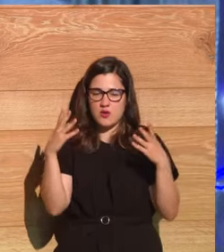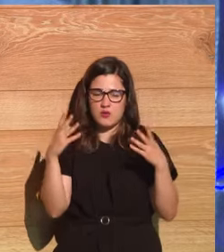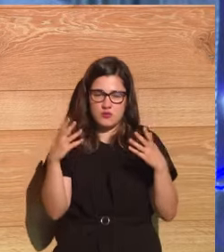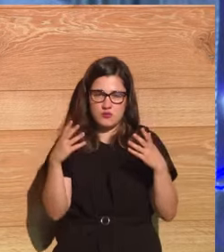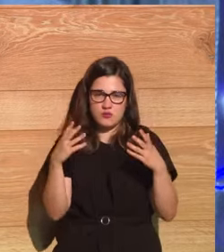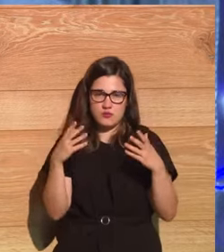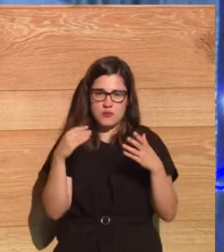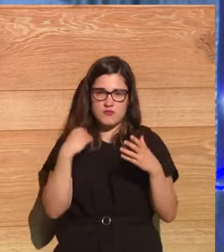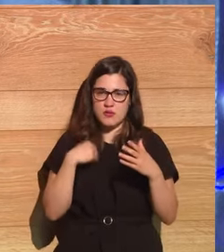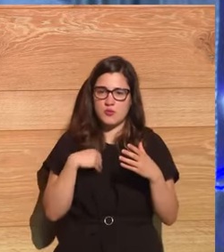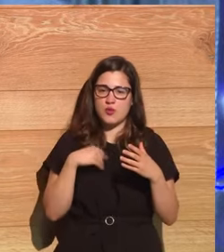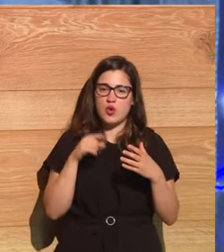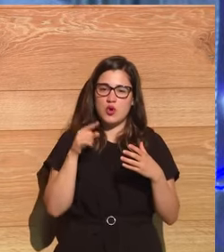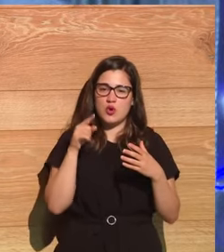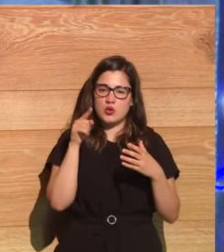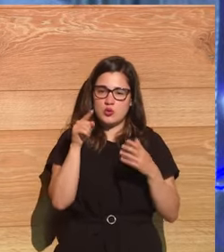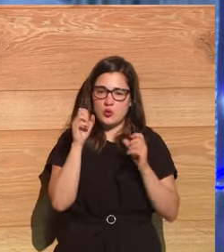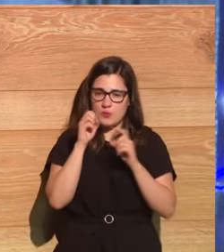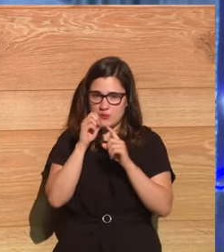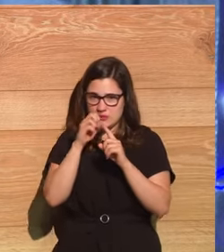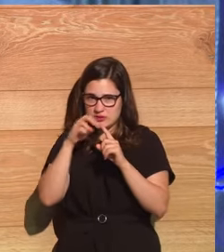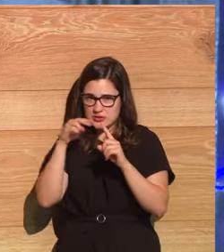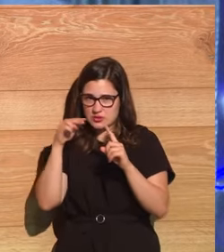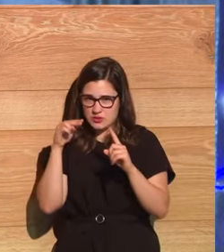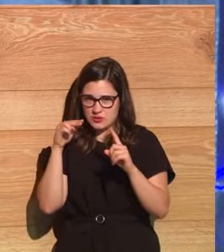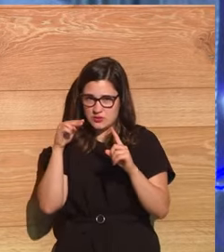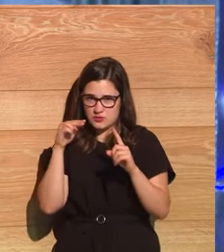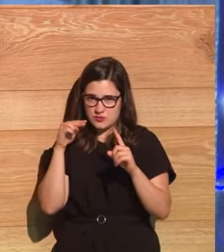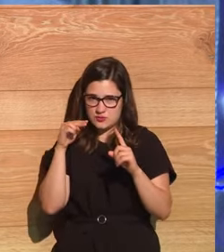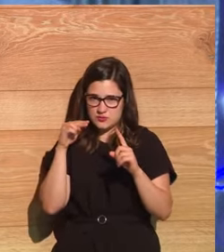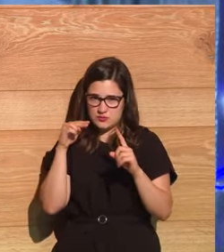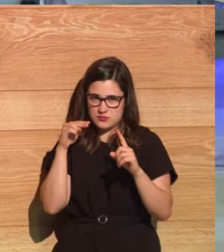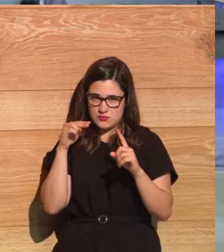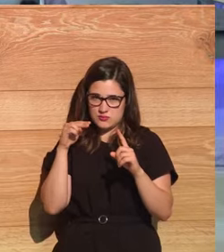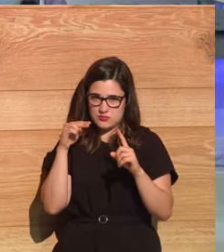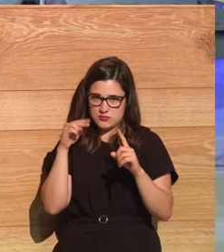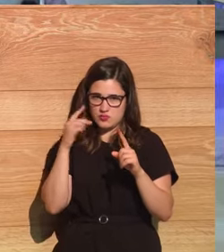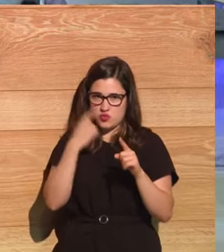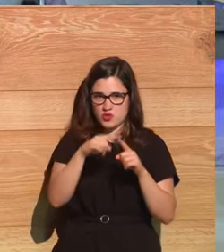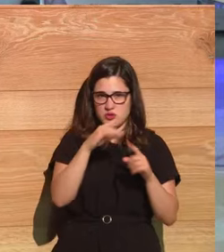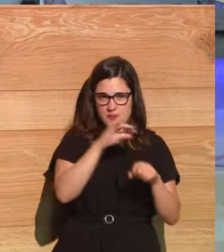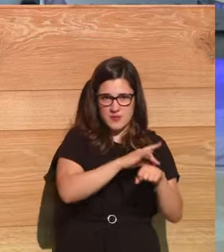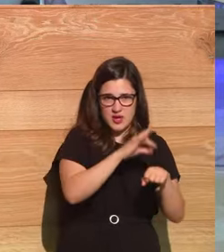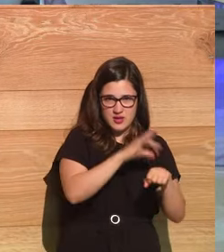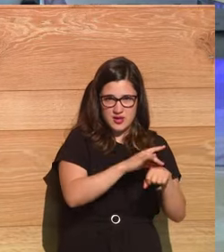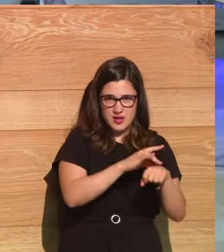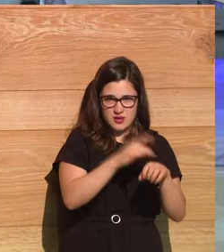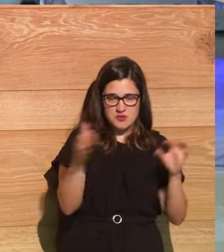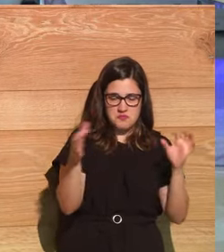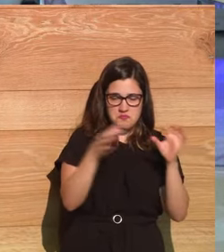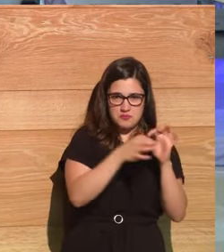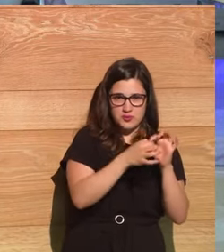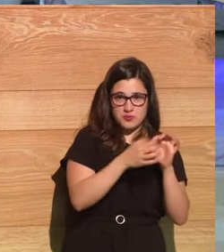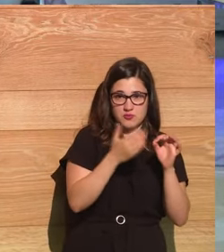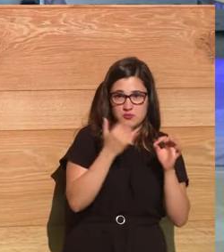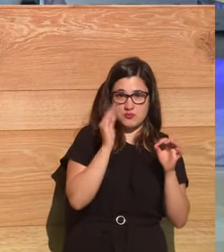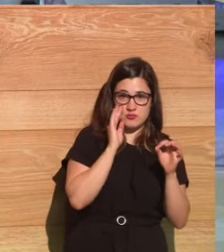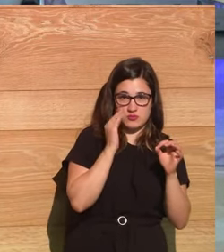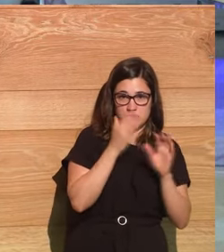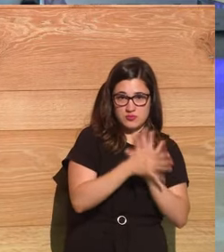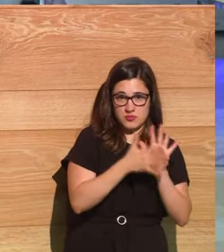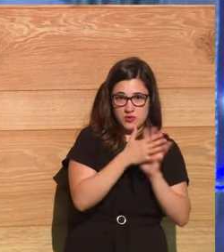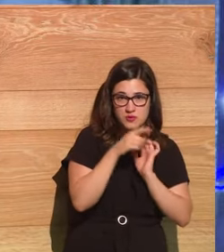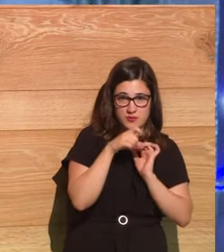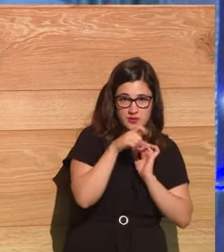la misma manera que aplicas esta visión a algunas cosas que son tal vez más médicas, ¿no? Decíamos cáncer, la pandemia. En la manera